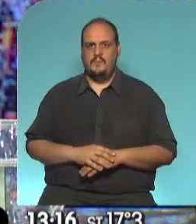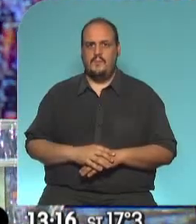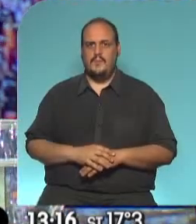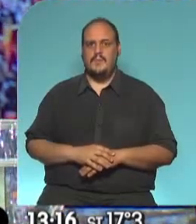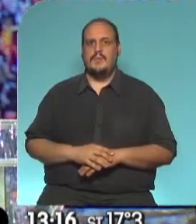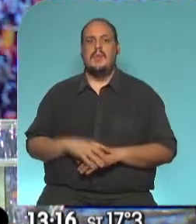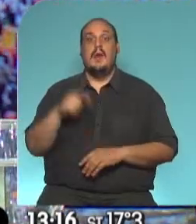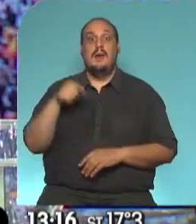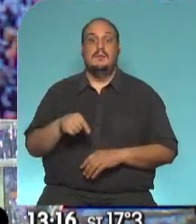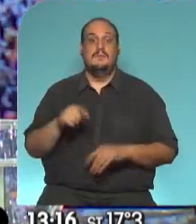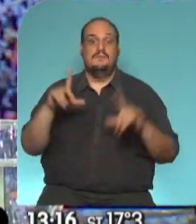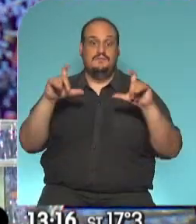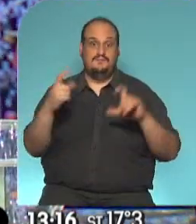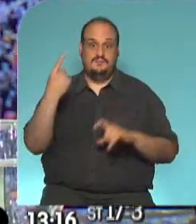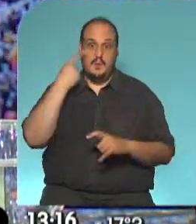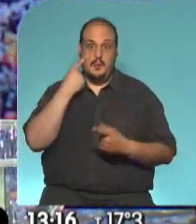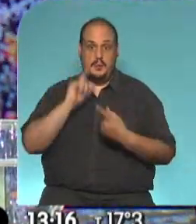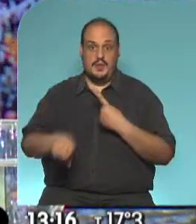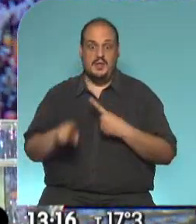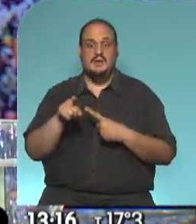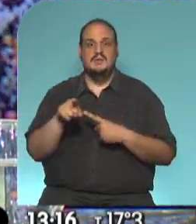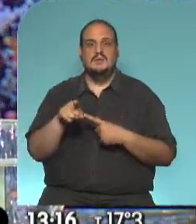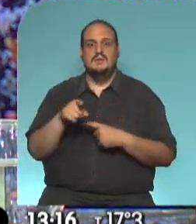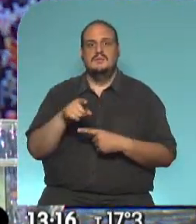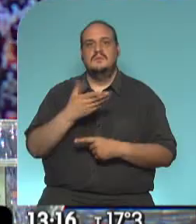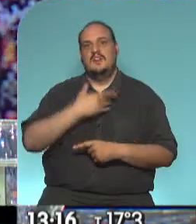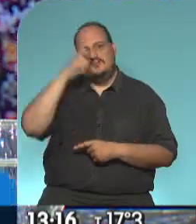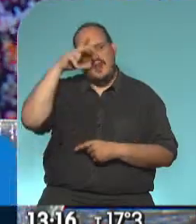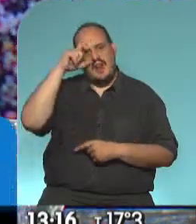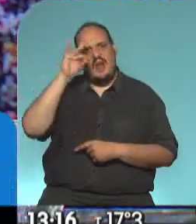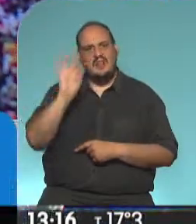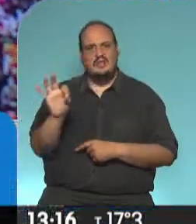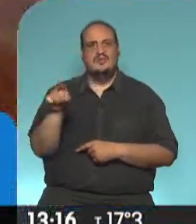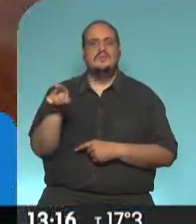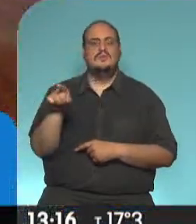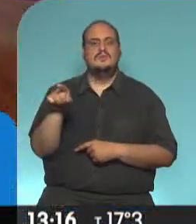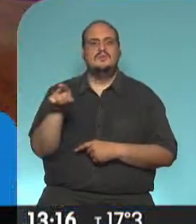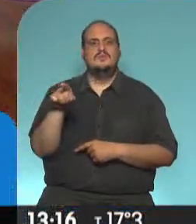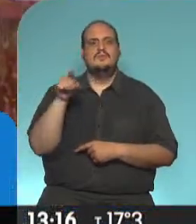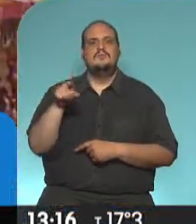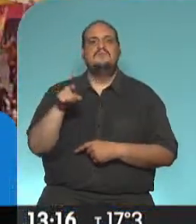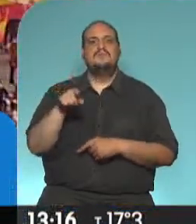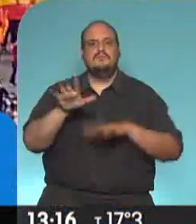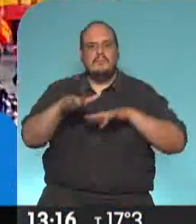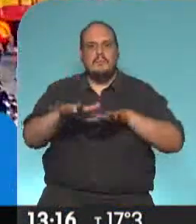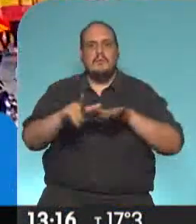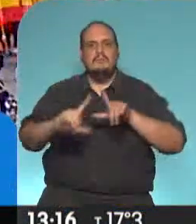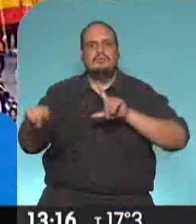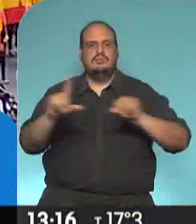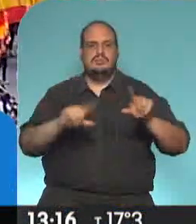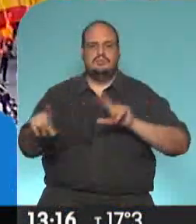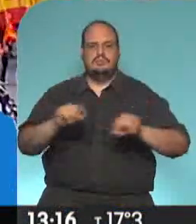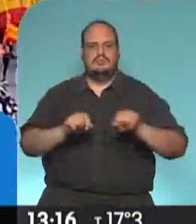tenemos la imagen en este momento en vivo fernando a nuestras espaldas está la desconcentración en este momento